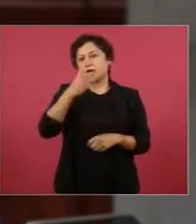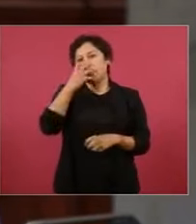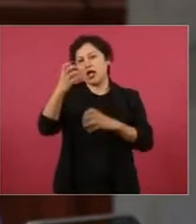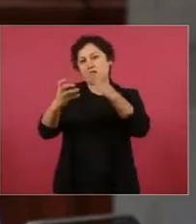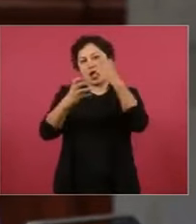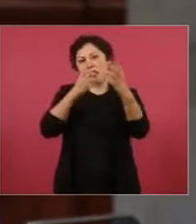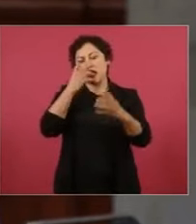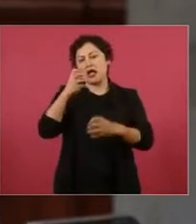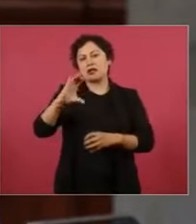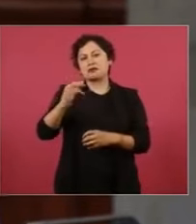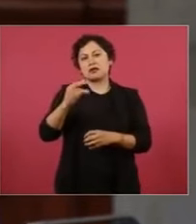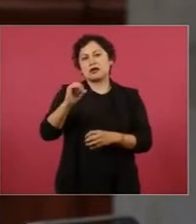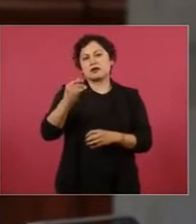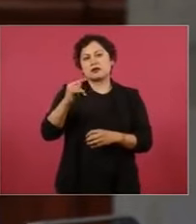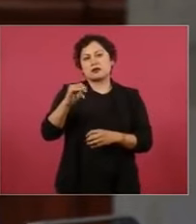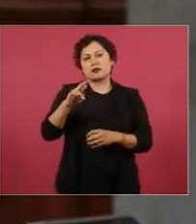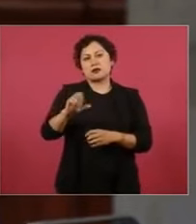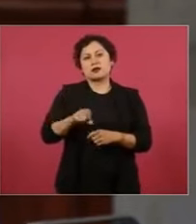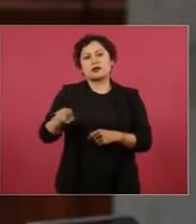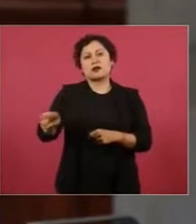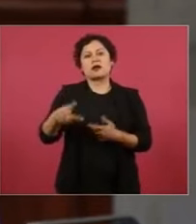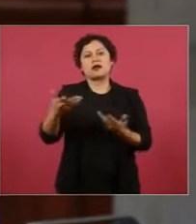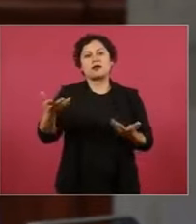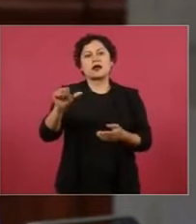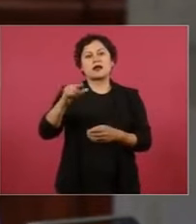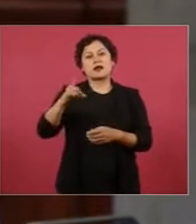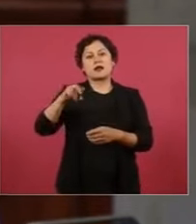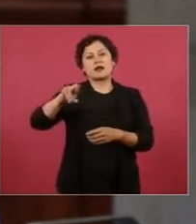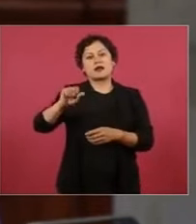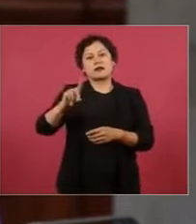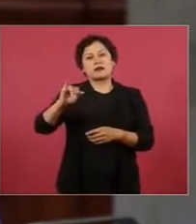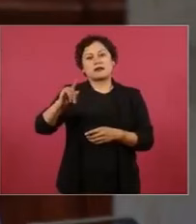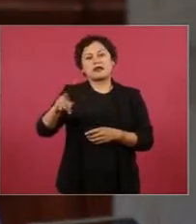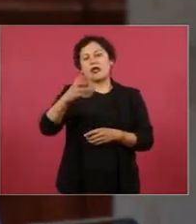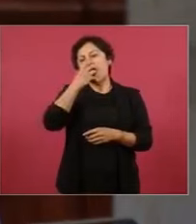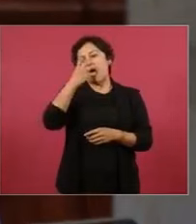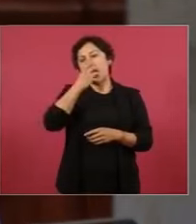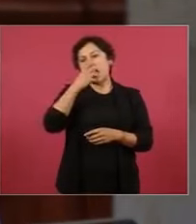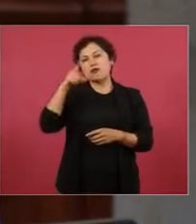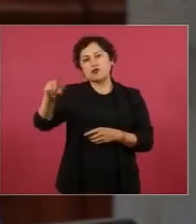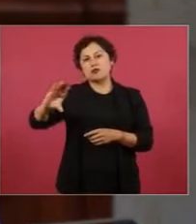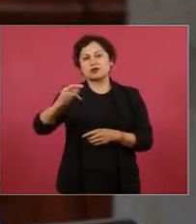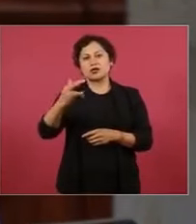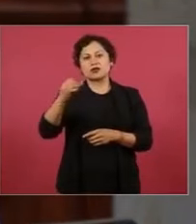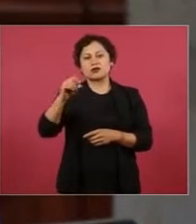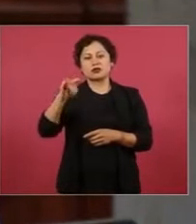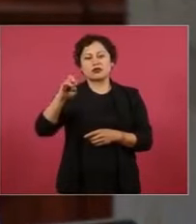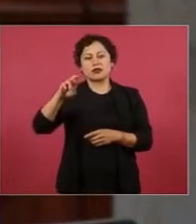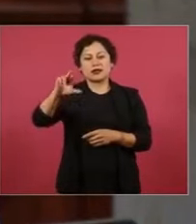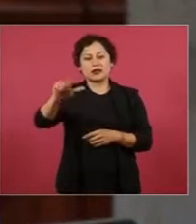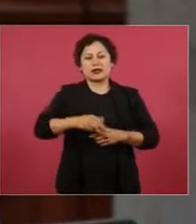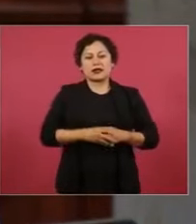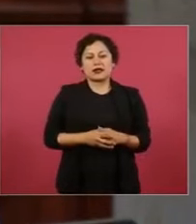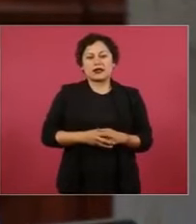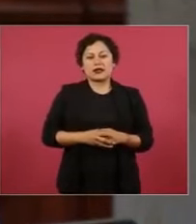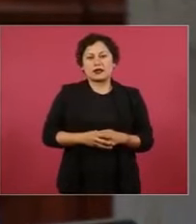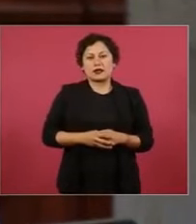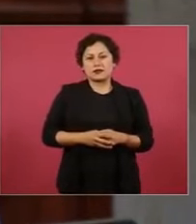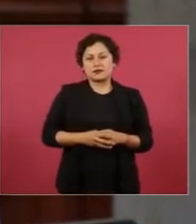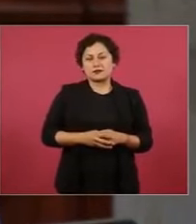Me vale gorro, Alejandro Delgado. Eres una chayotera. Nadie te apoya. Eres una